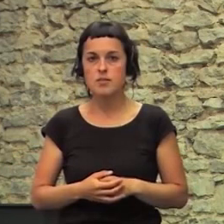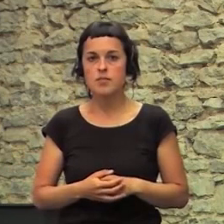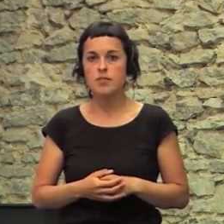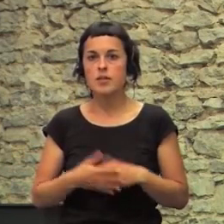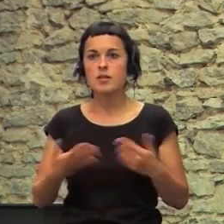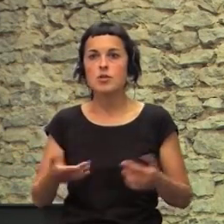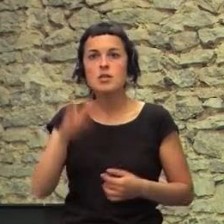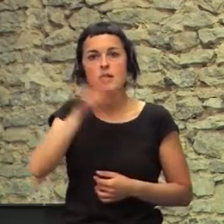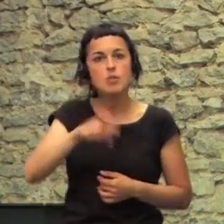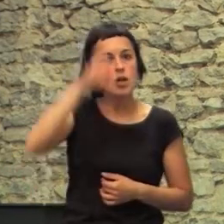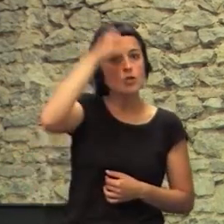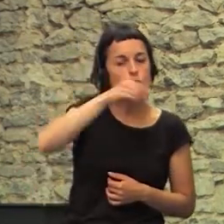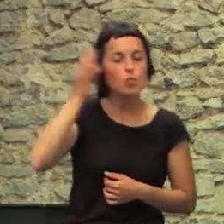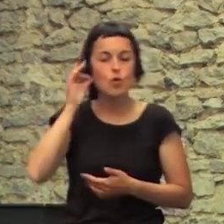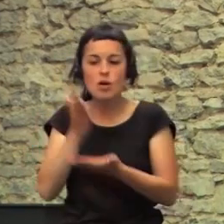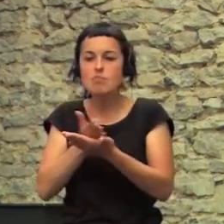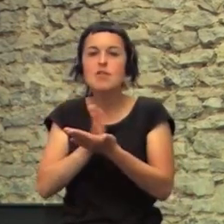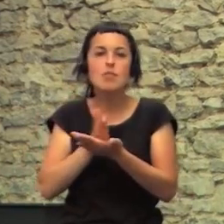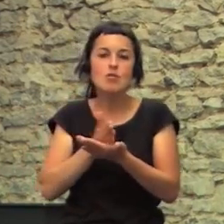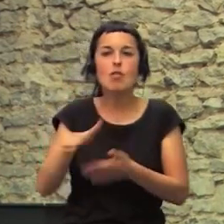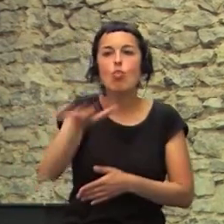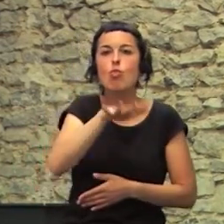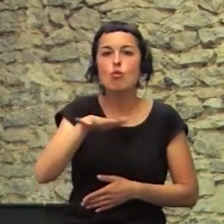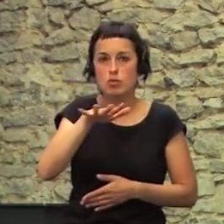con intersexualidades? Pues